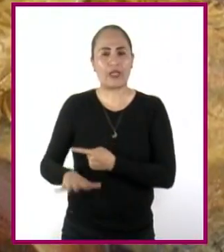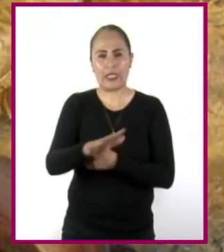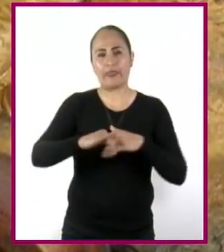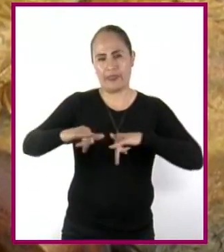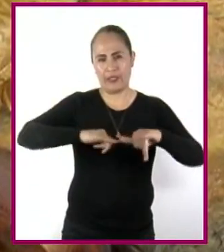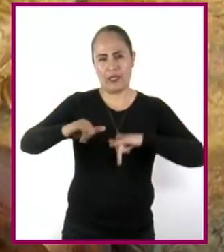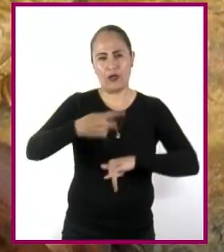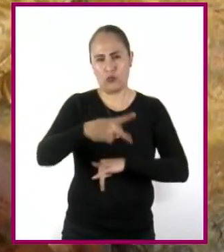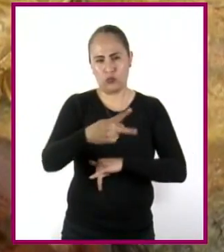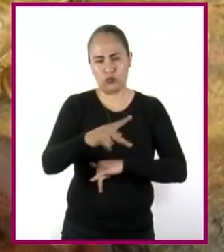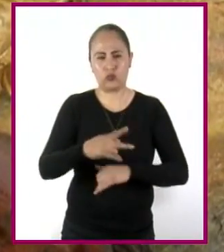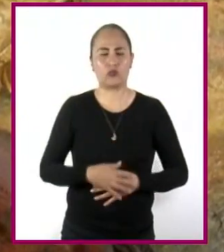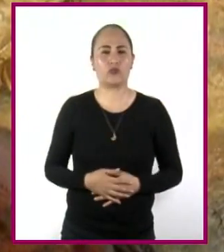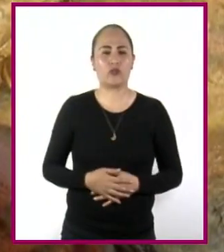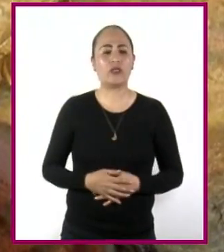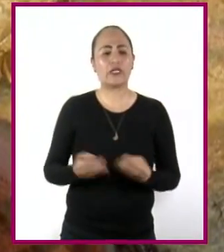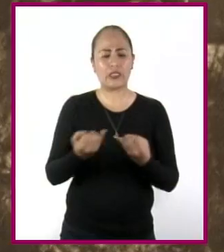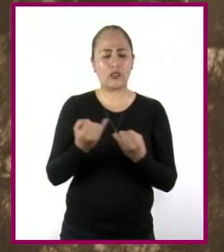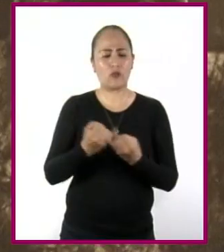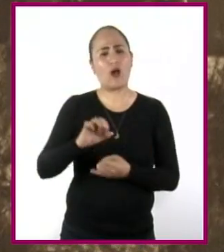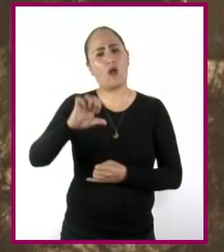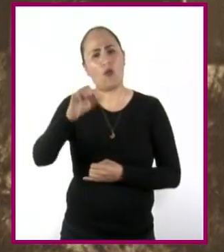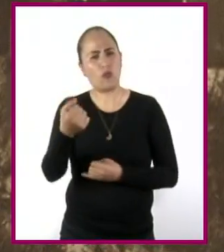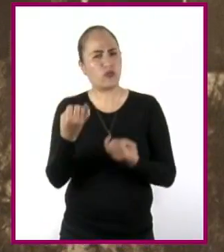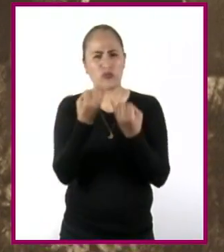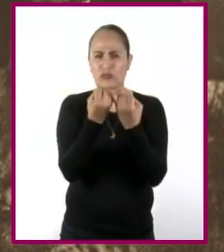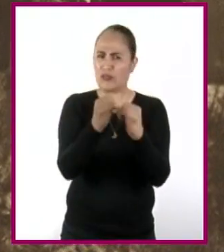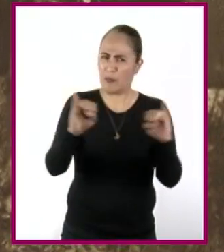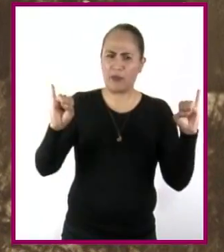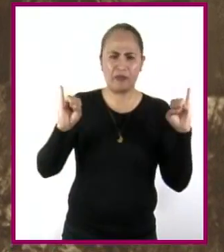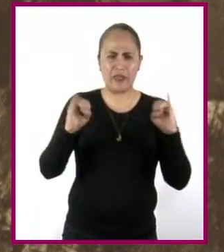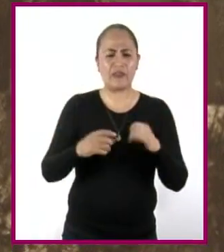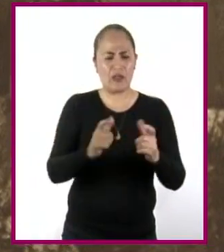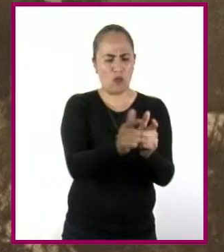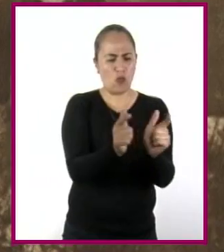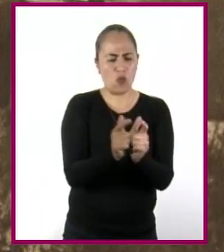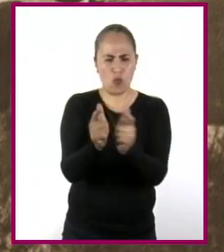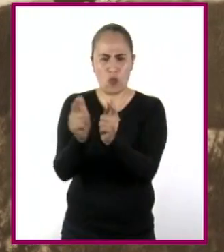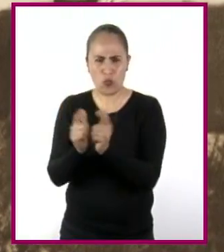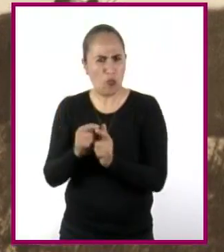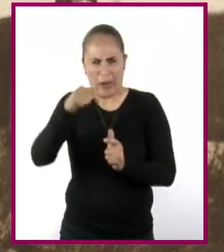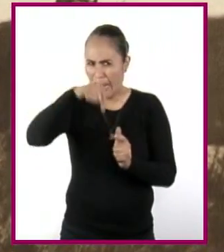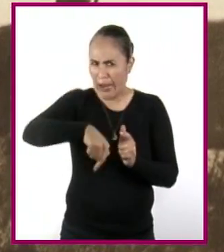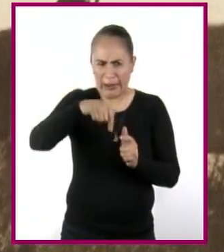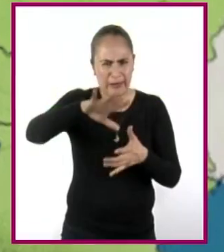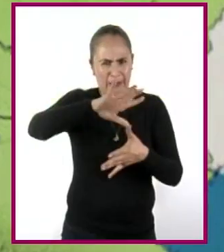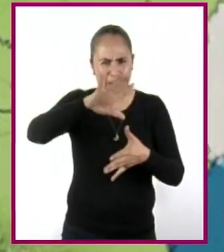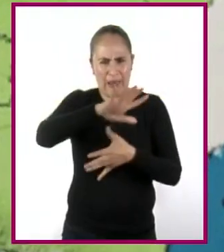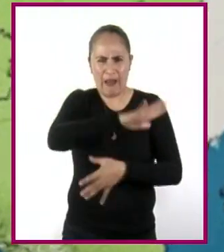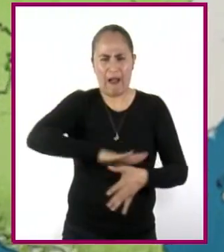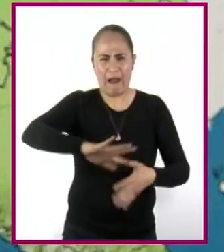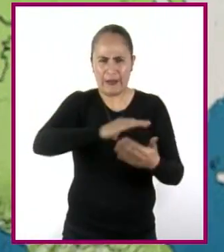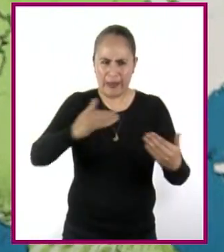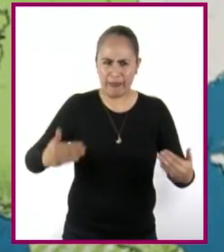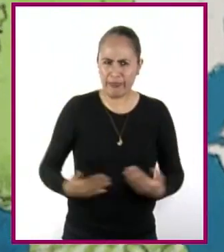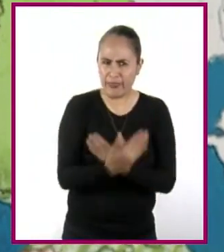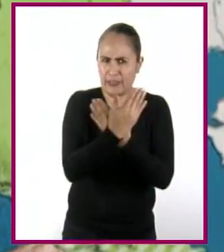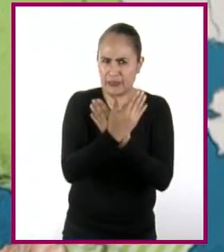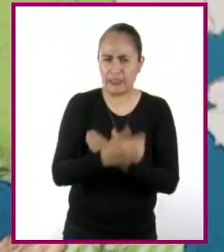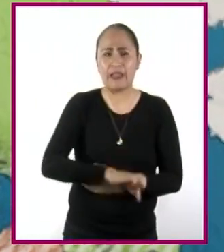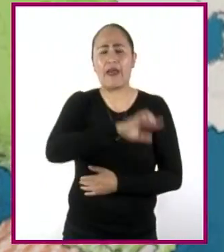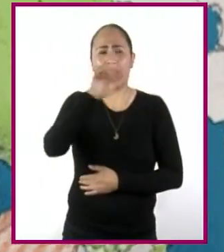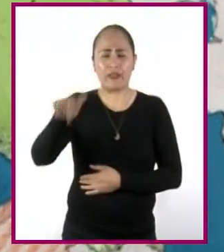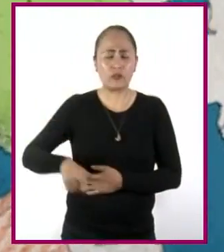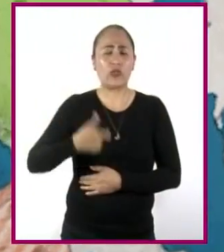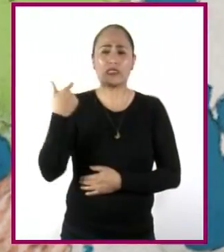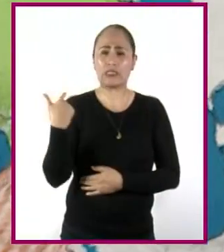entes autónomos semisoberanos que son integrados por las tribus nativas americanas. La pujanza económica y